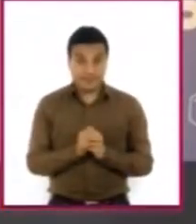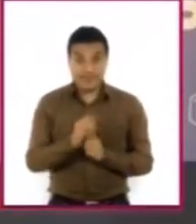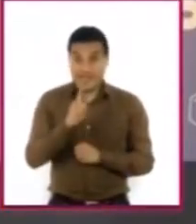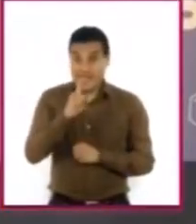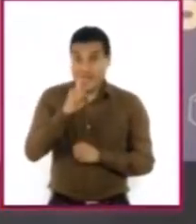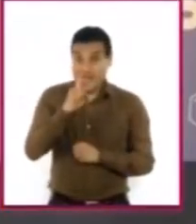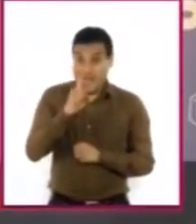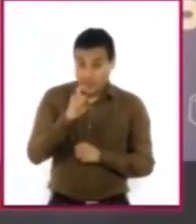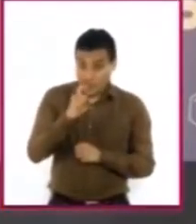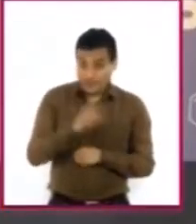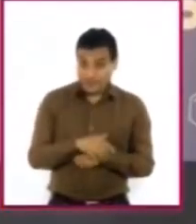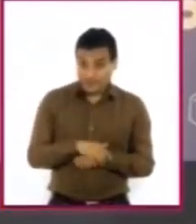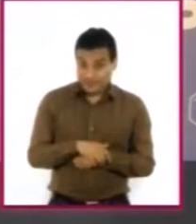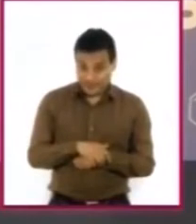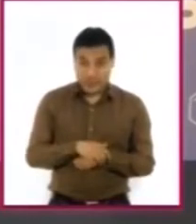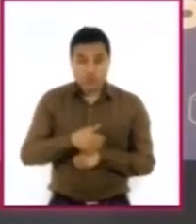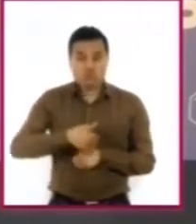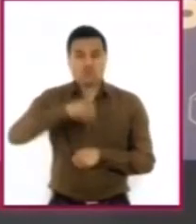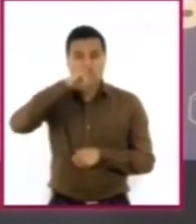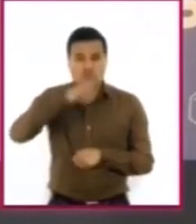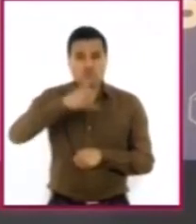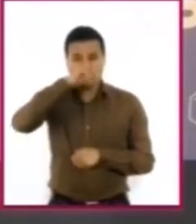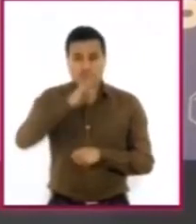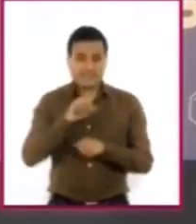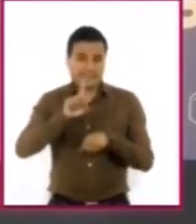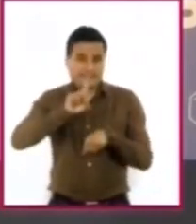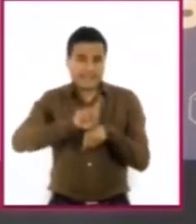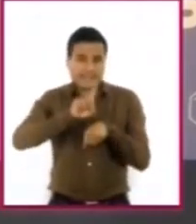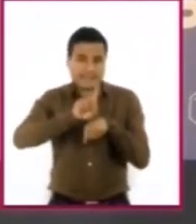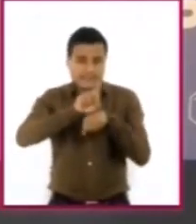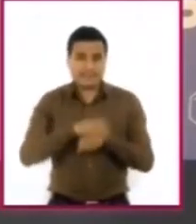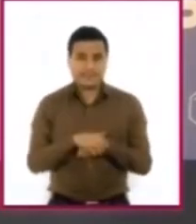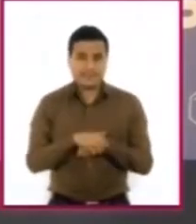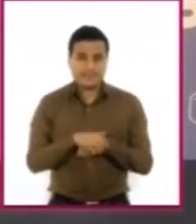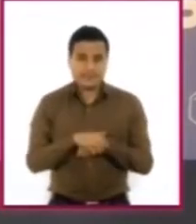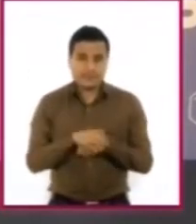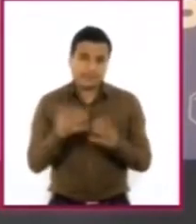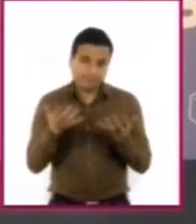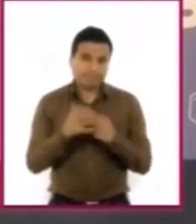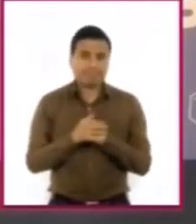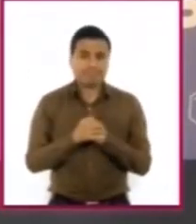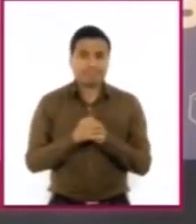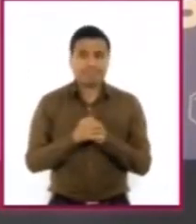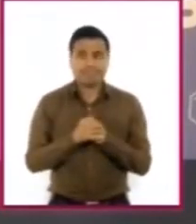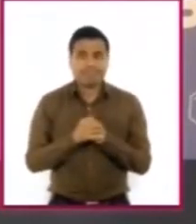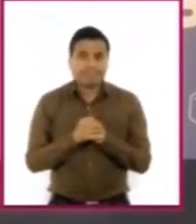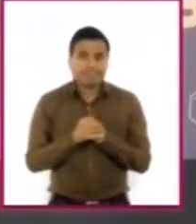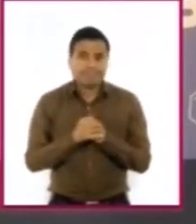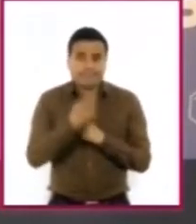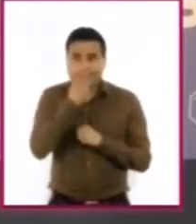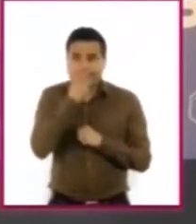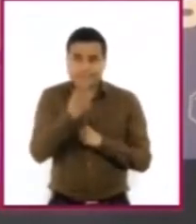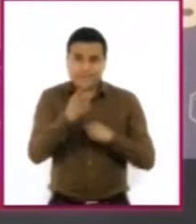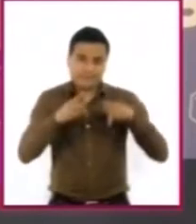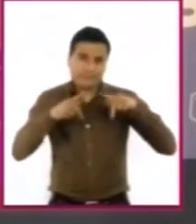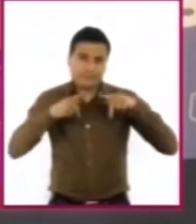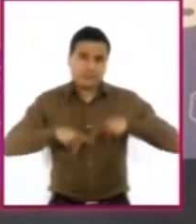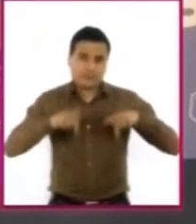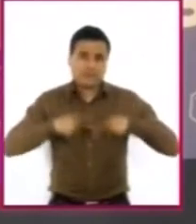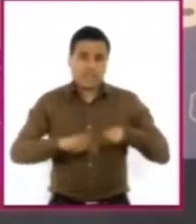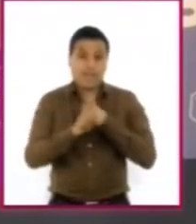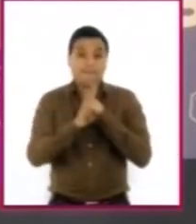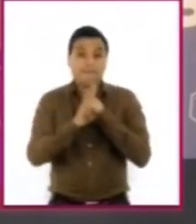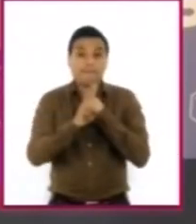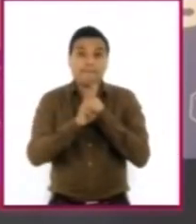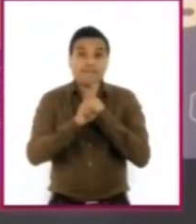simple potable que debemos tomar diariamente, aunque nos recomiendan esta cantidad en números de vasos, en realidad se